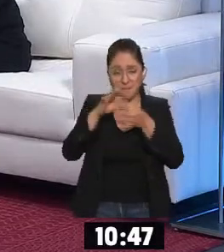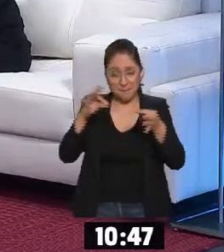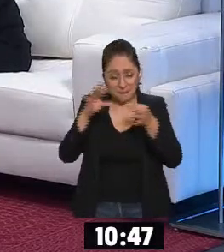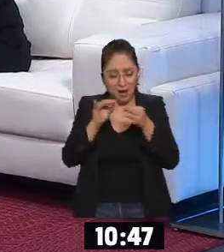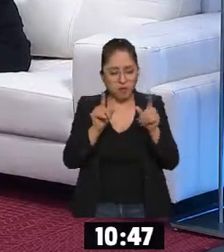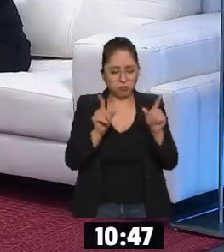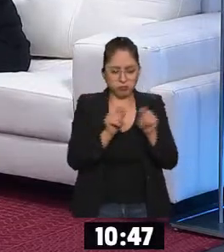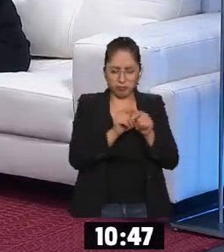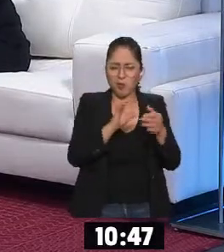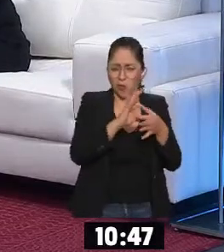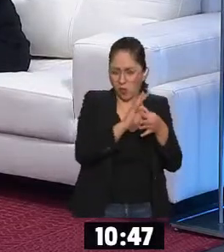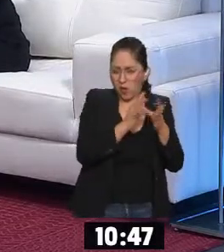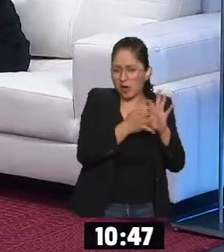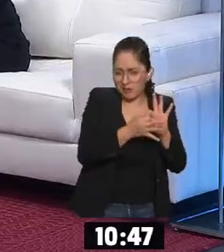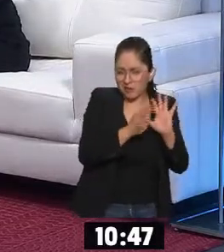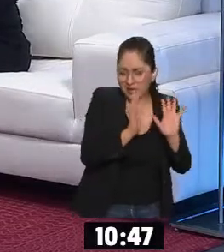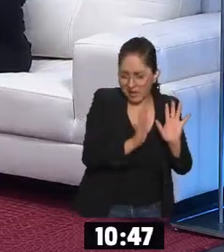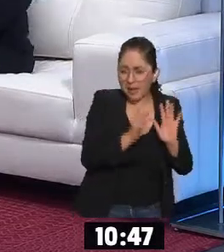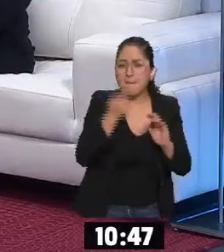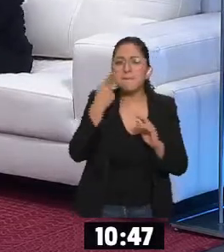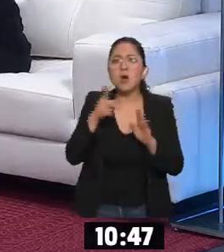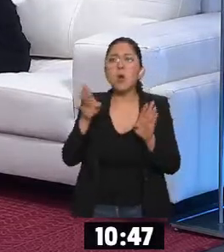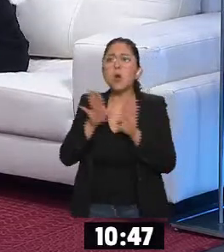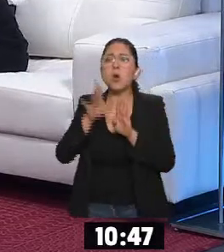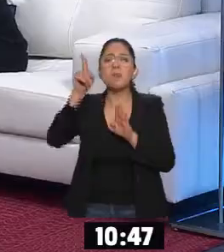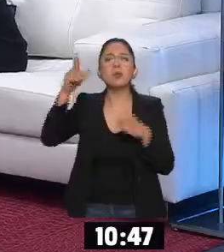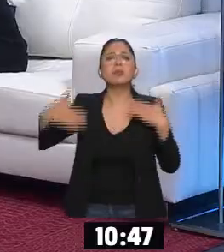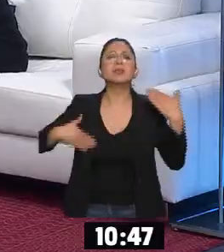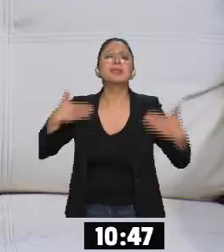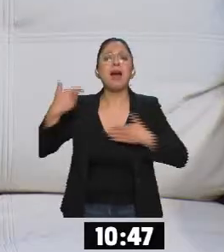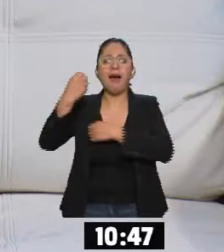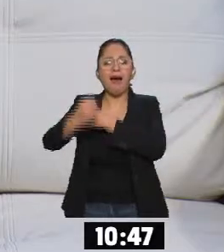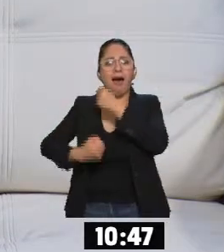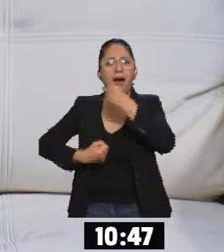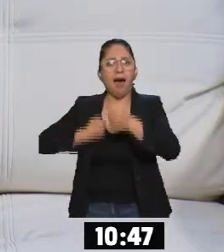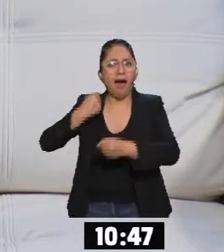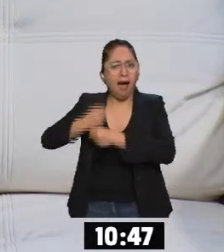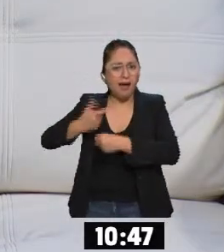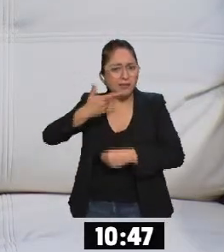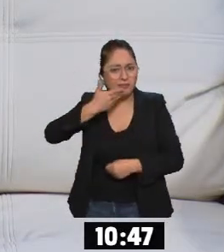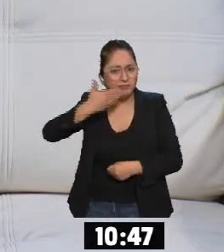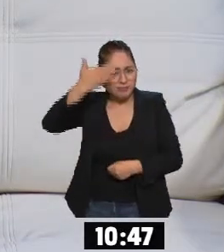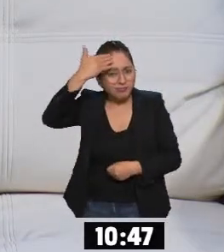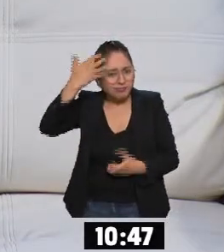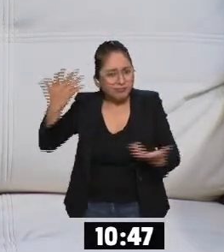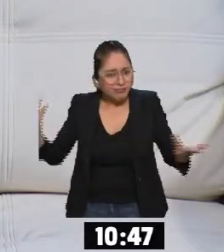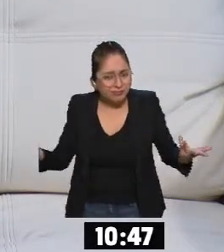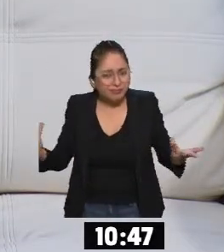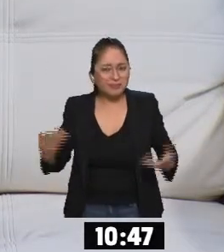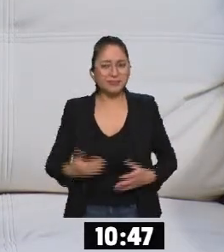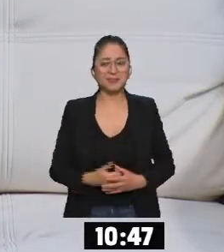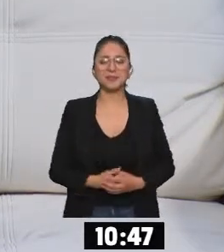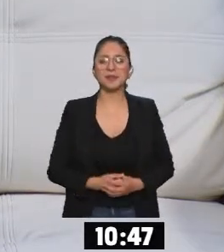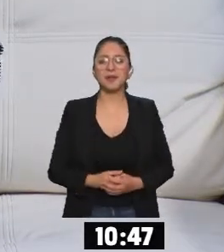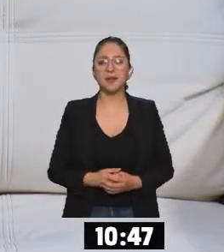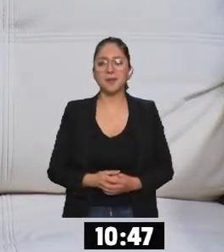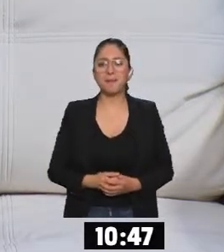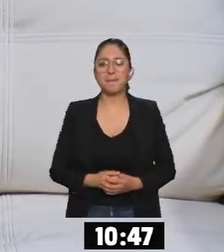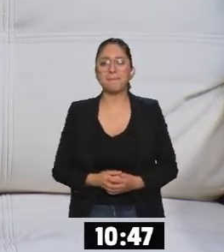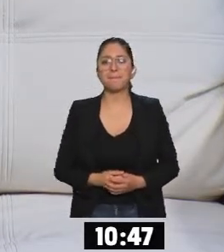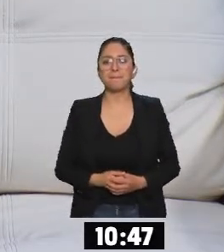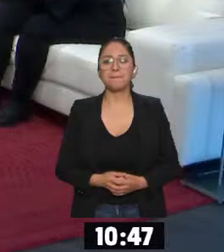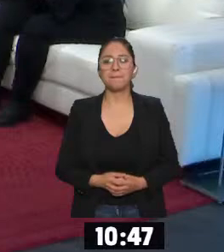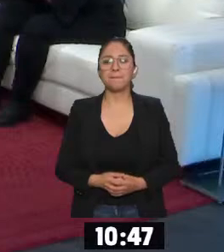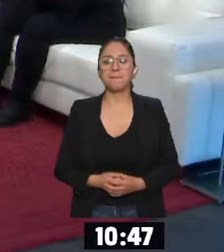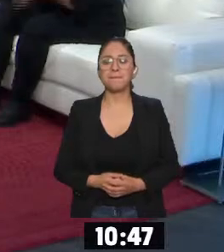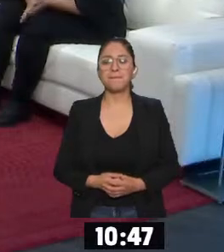también Sí. nos dice cómo se hace la pachanga, cómo Venga, se venga. celebra, cómo que no trajo para convidar, oiga. Lo que pasa es que, aunque